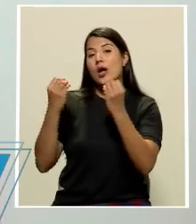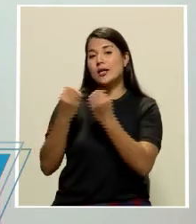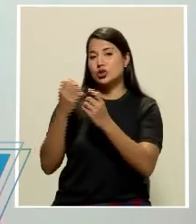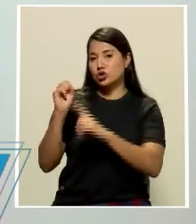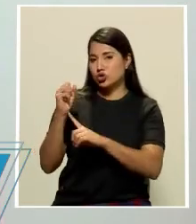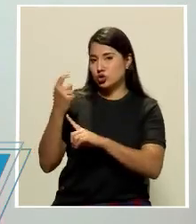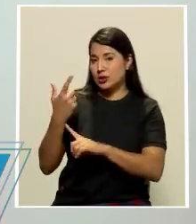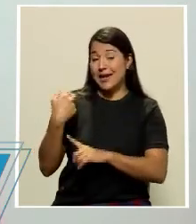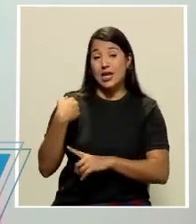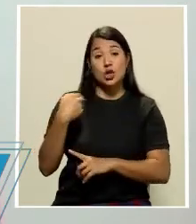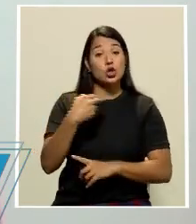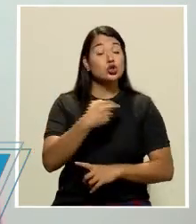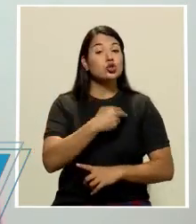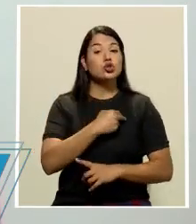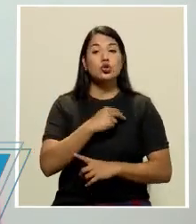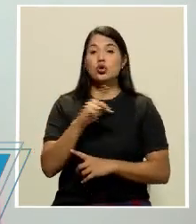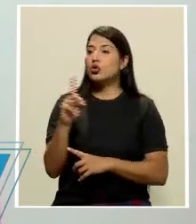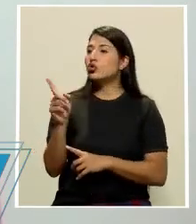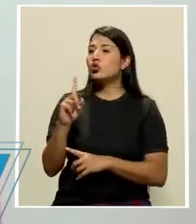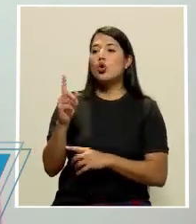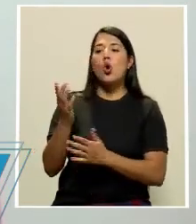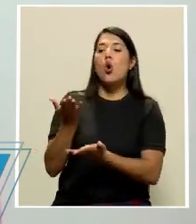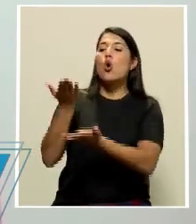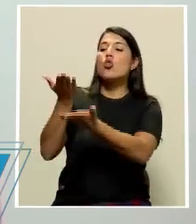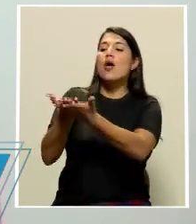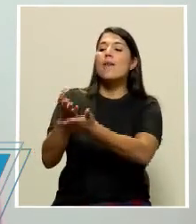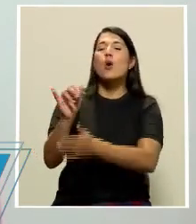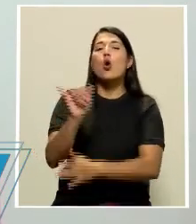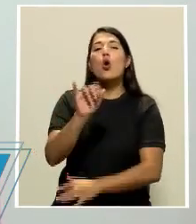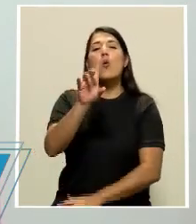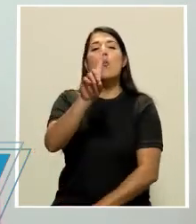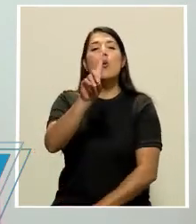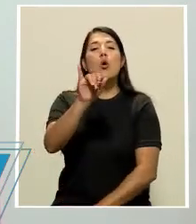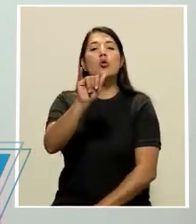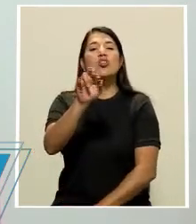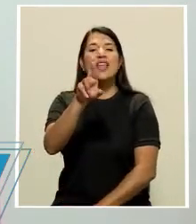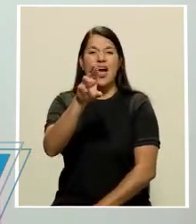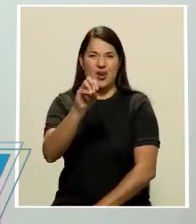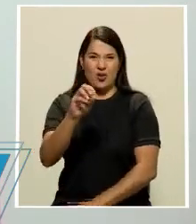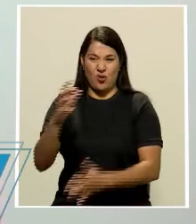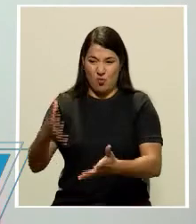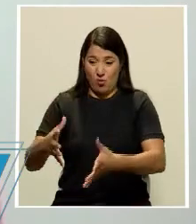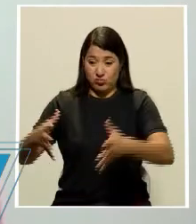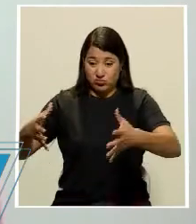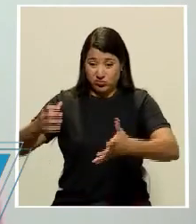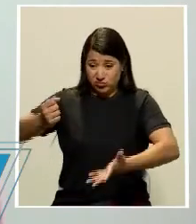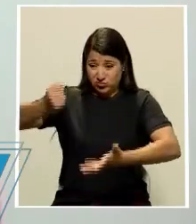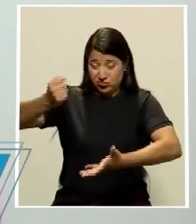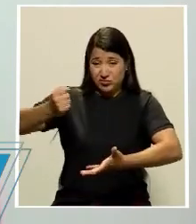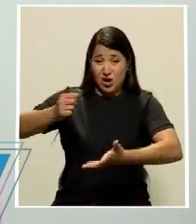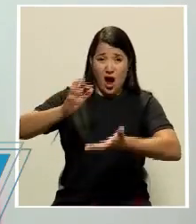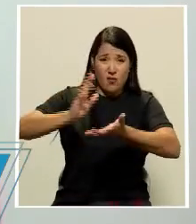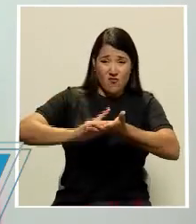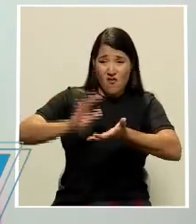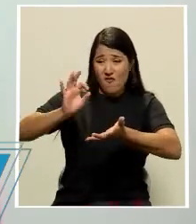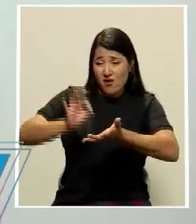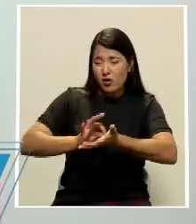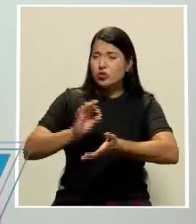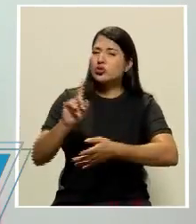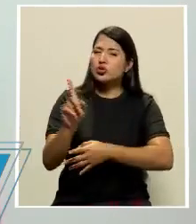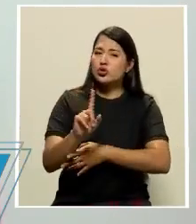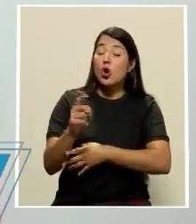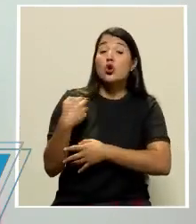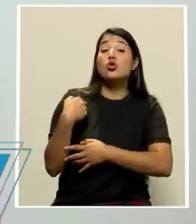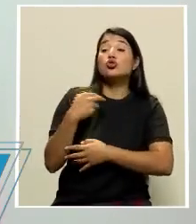no entregamos dentro del esquema de diario, sino que entregamos cantidades a granel con base en los requerimientos de